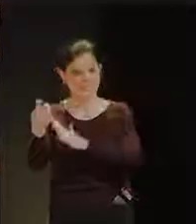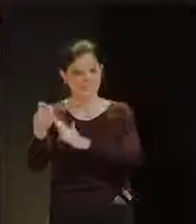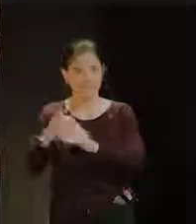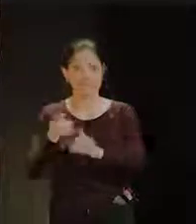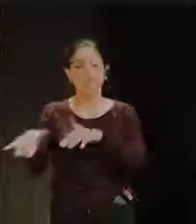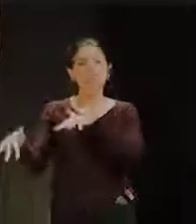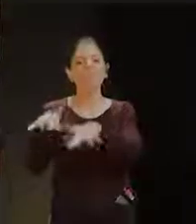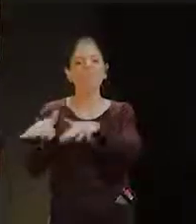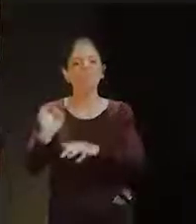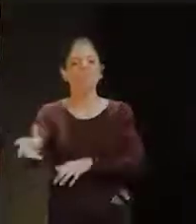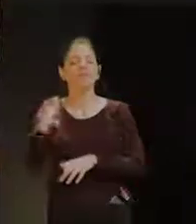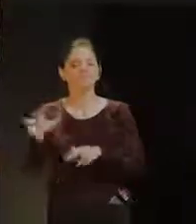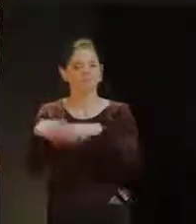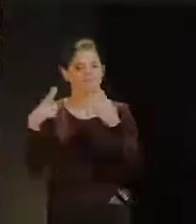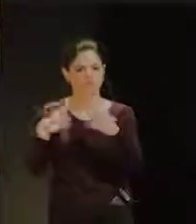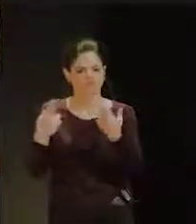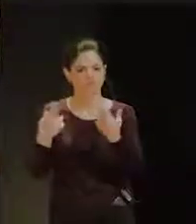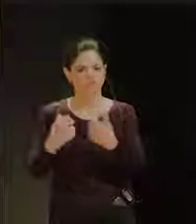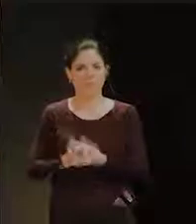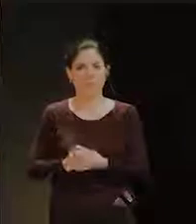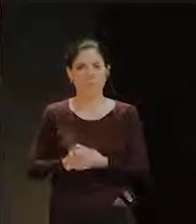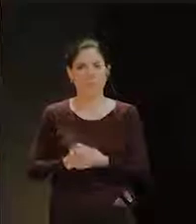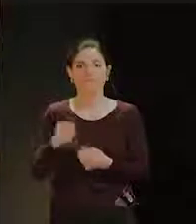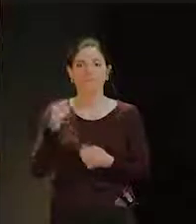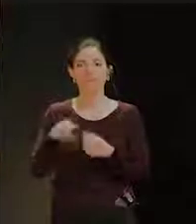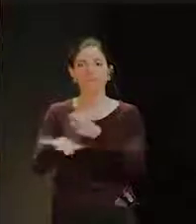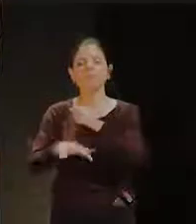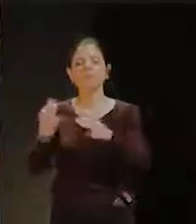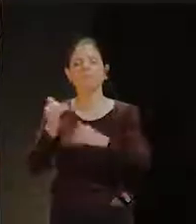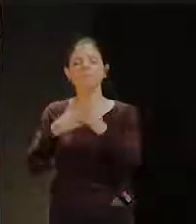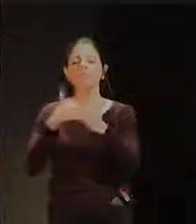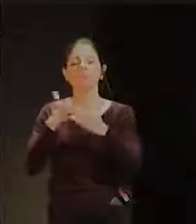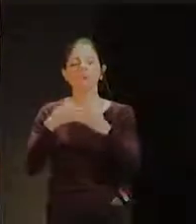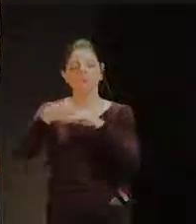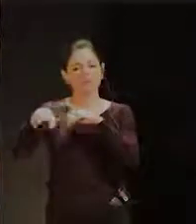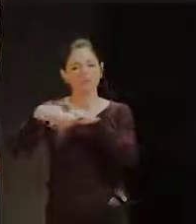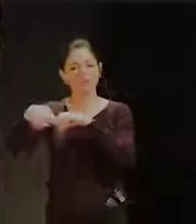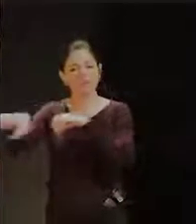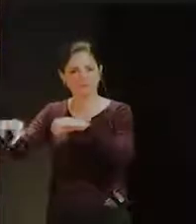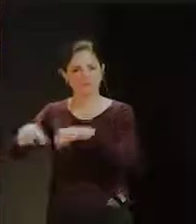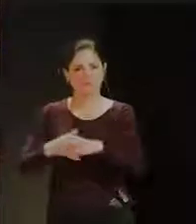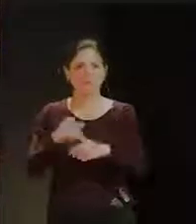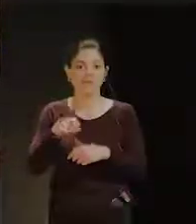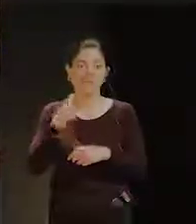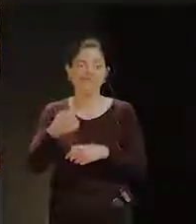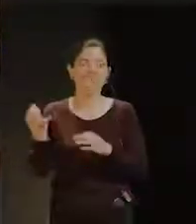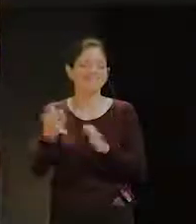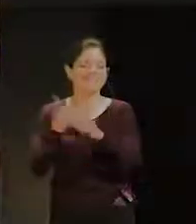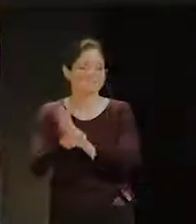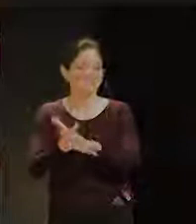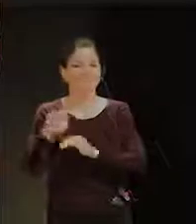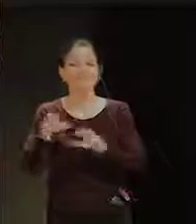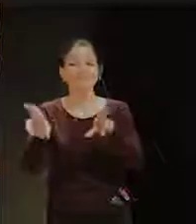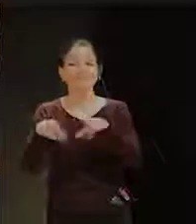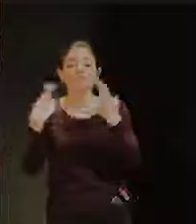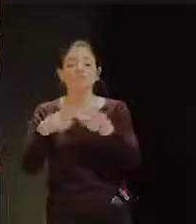del movimiento de los derechos sociales. Y se basa en un proceso de segregación. Y dice lo siguiente: es